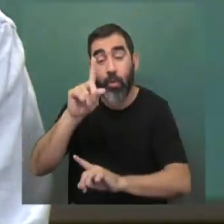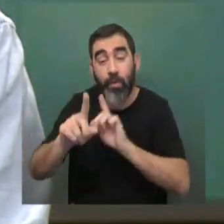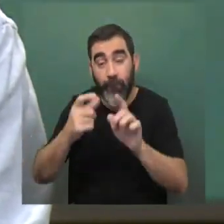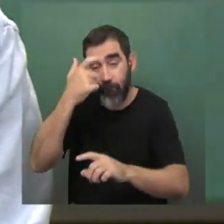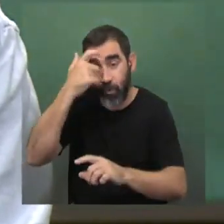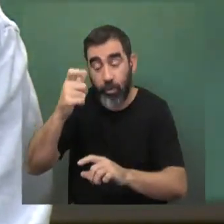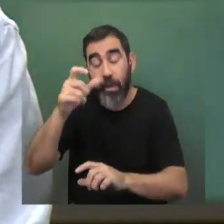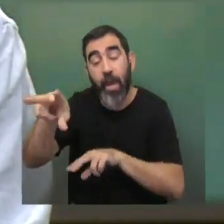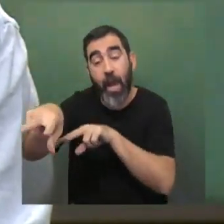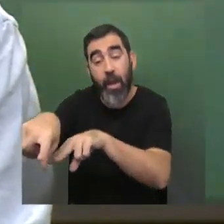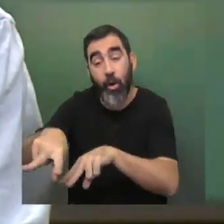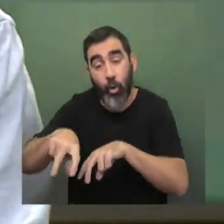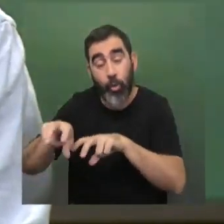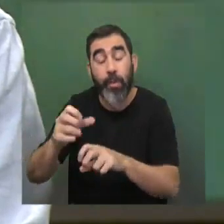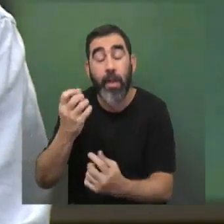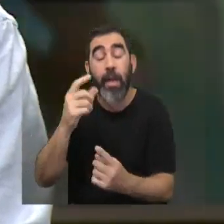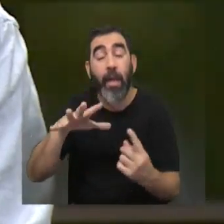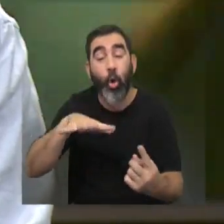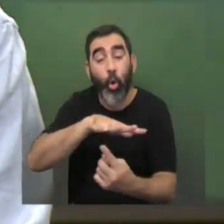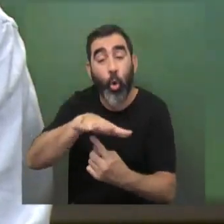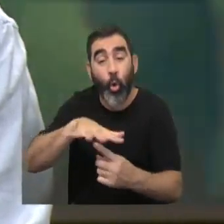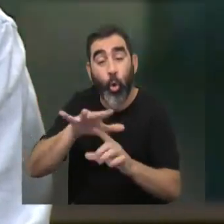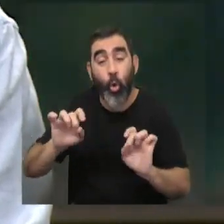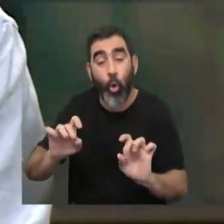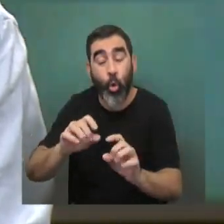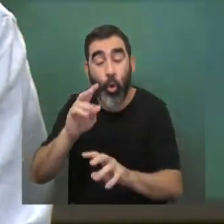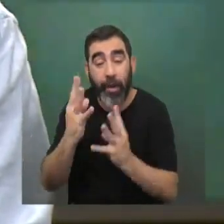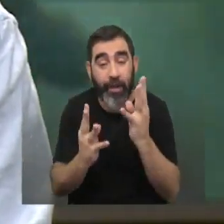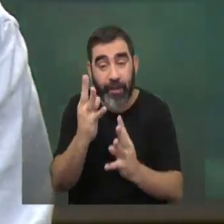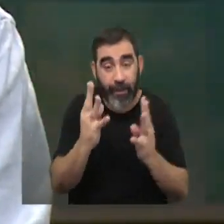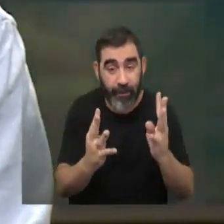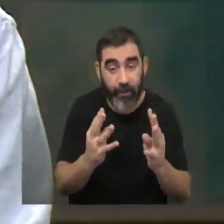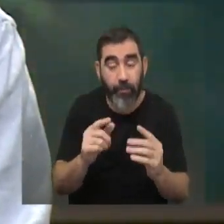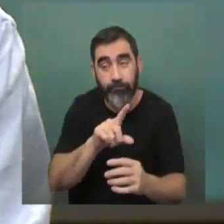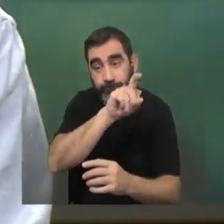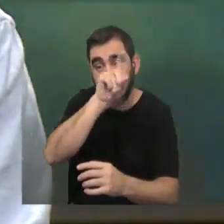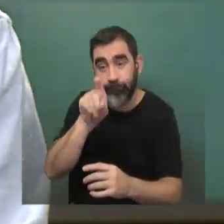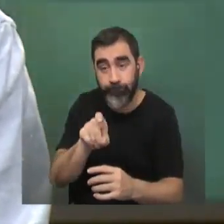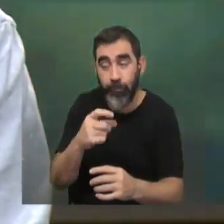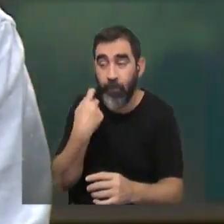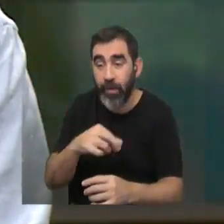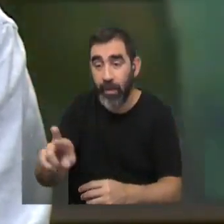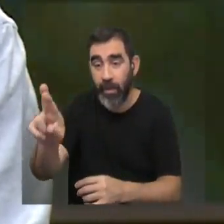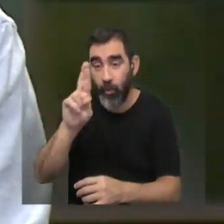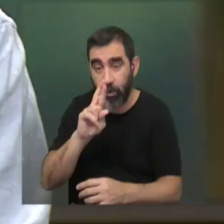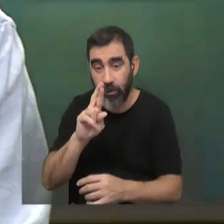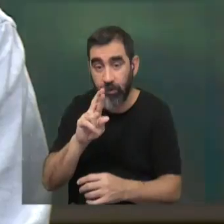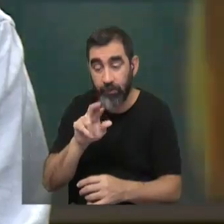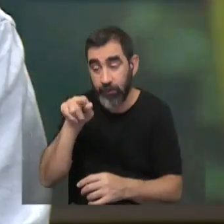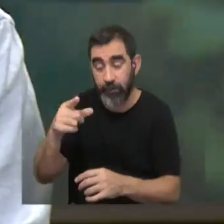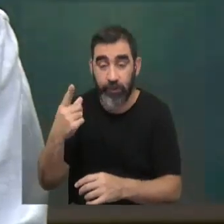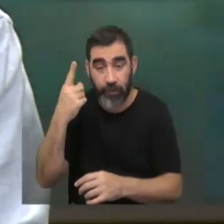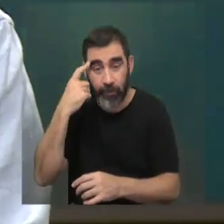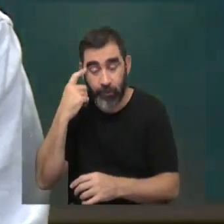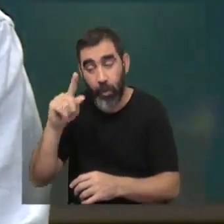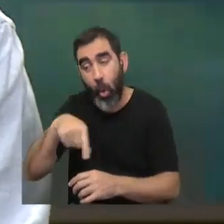Ciencias, de Facultad de Agronomía, el grupo de Ecología de Pastizales, se han abierto un montón de preguntas que queremos responder, no solo a partir de este experimento,